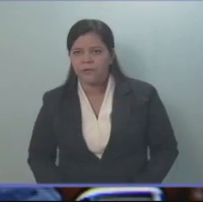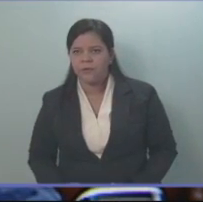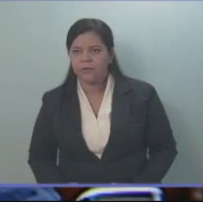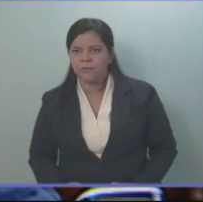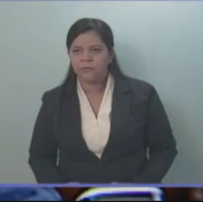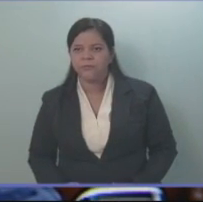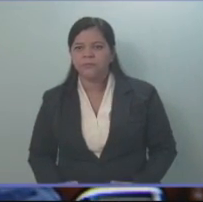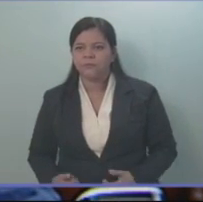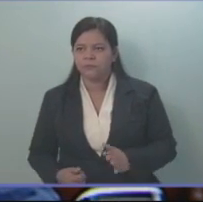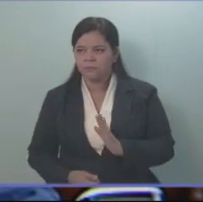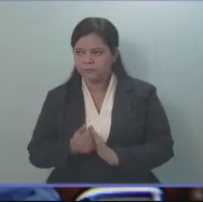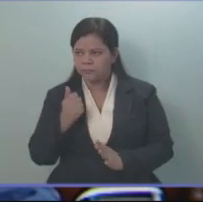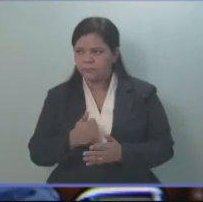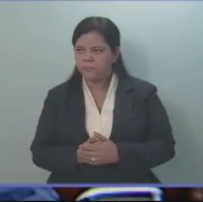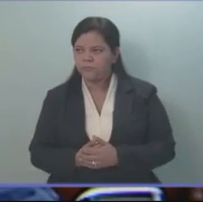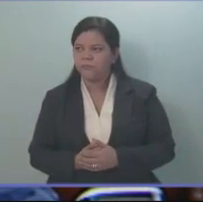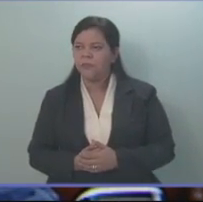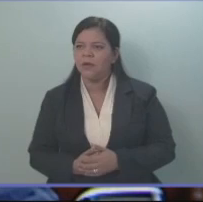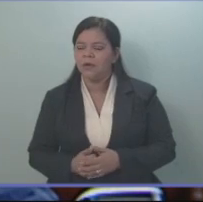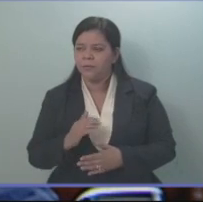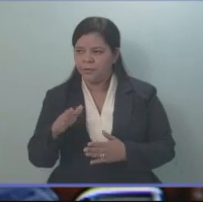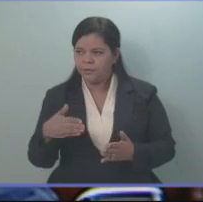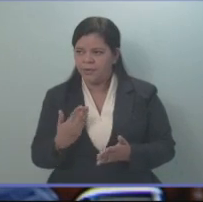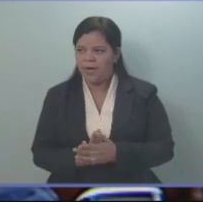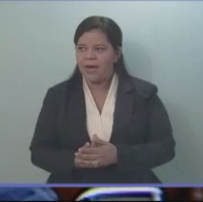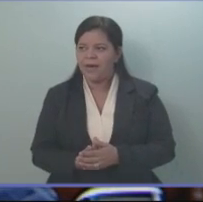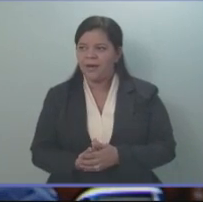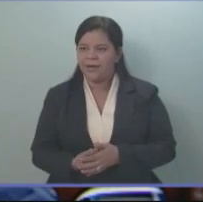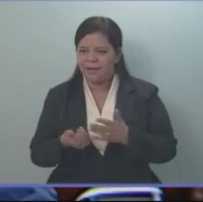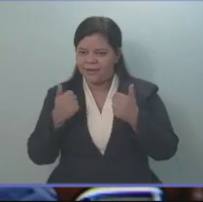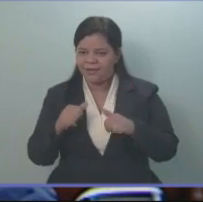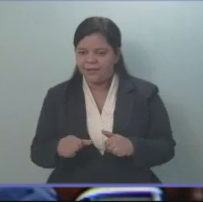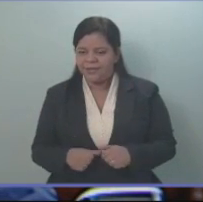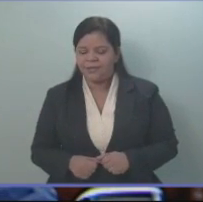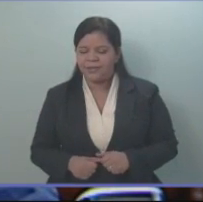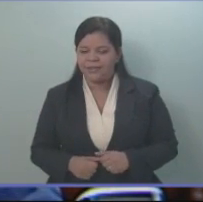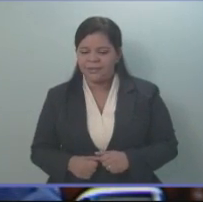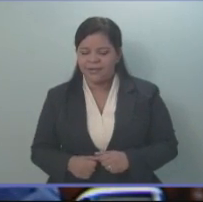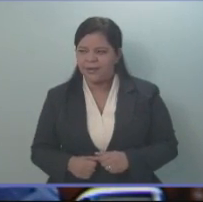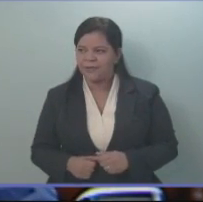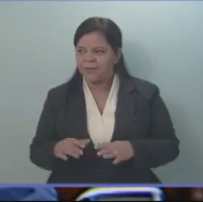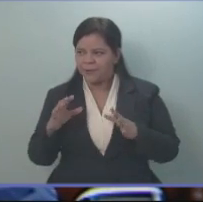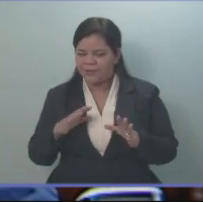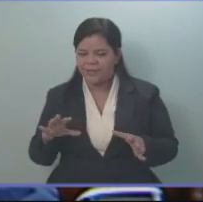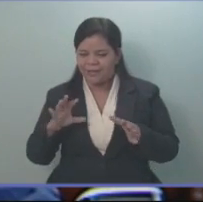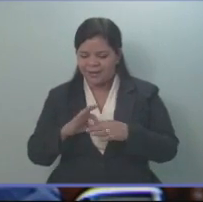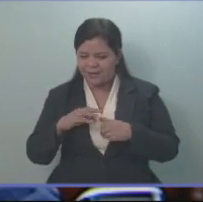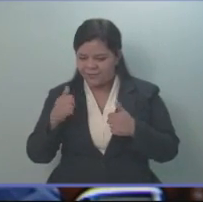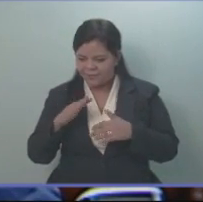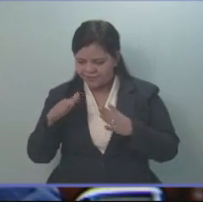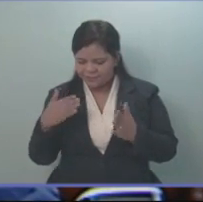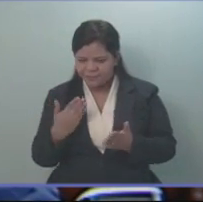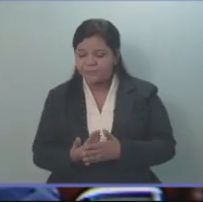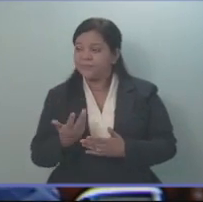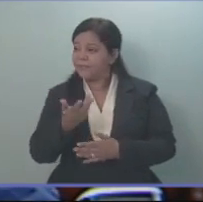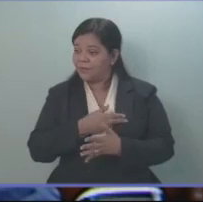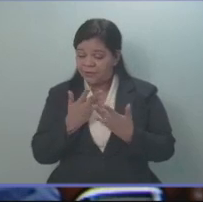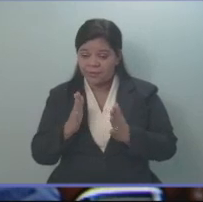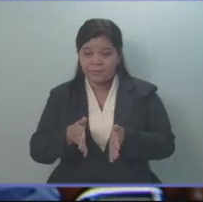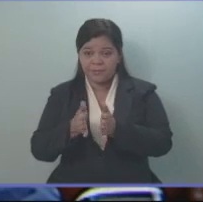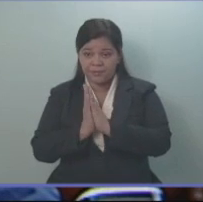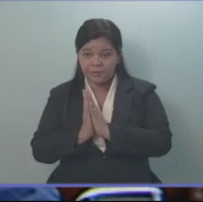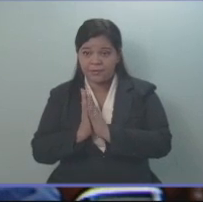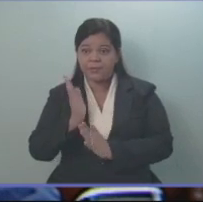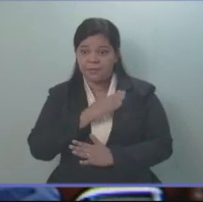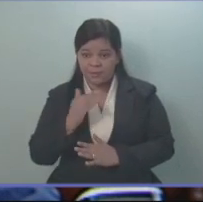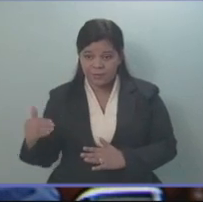Veámoslo como hermanos centroamericanos que tenemos que ser solidarios. Nosotros estamos pidiendo al presidente de la